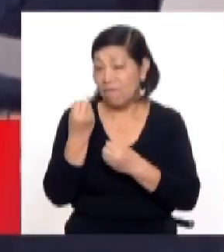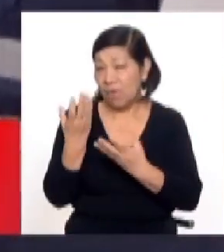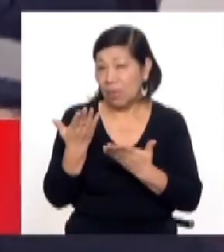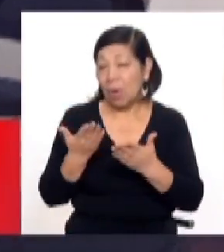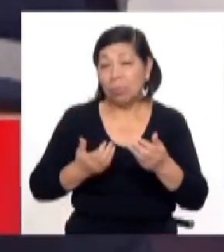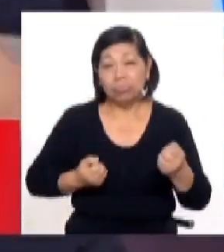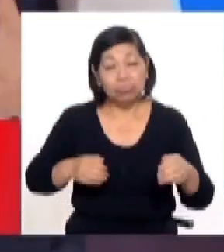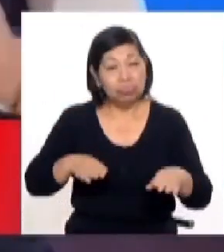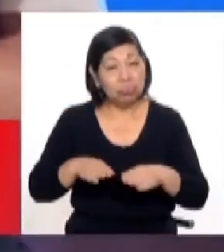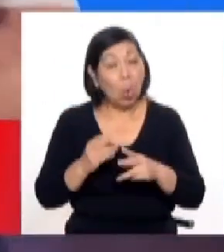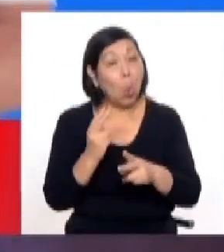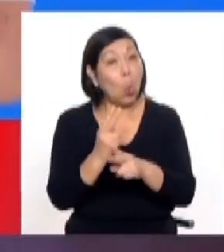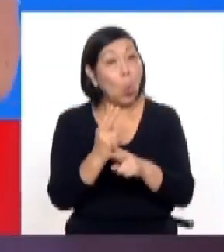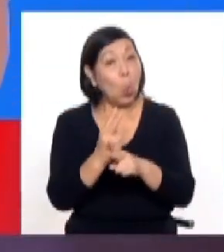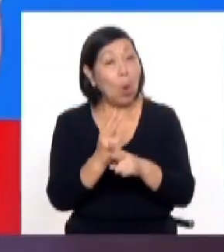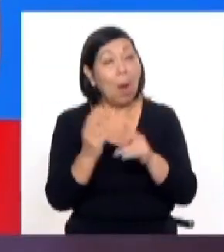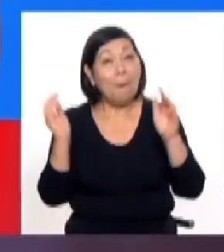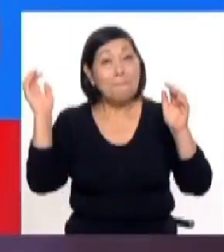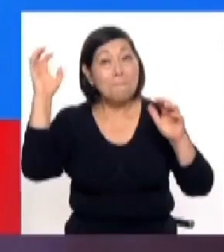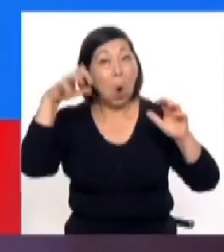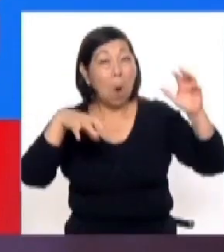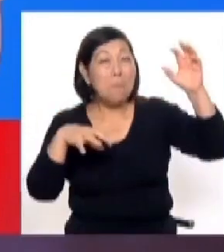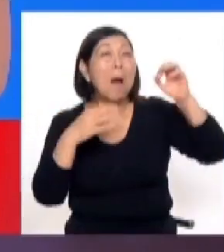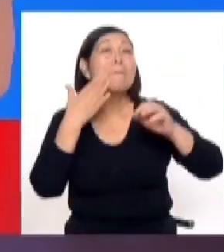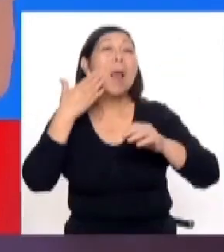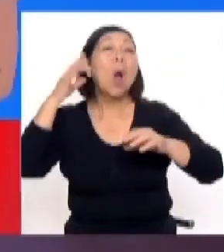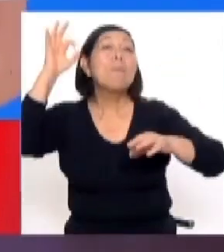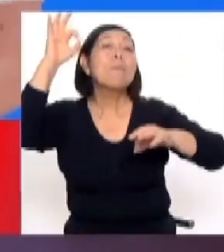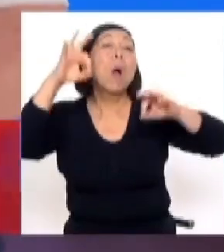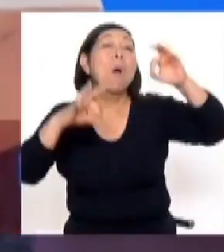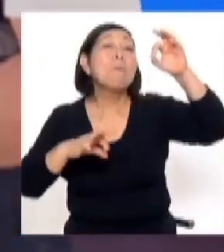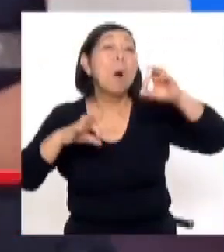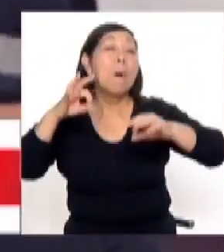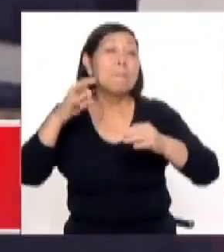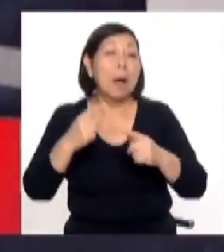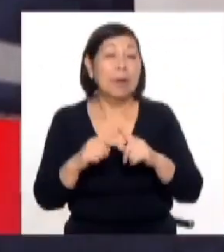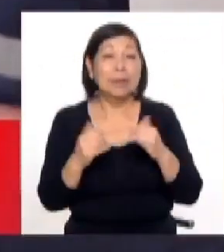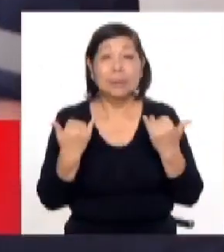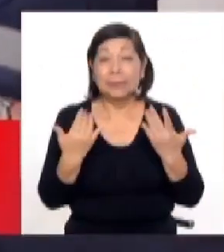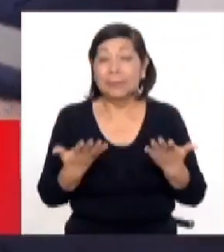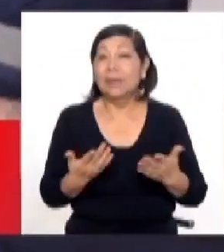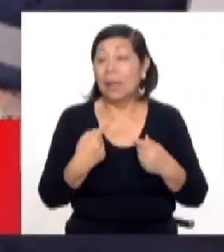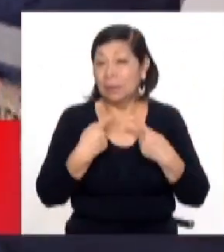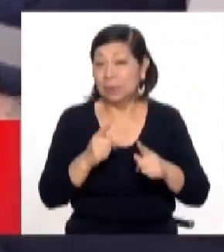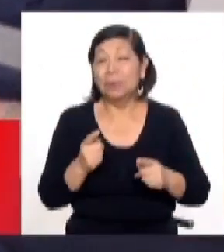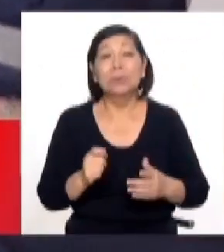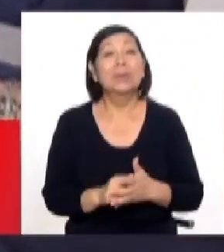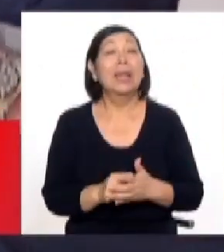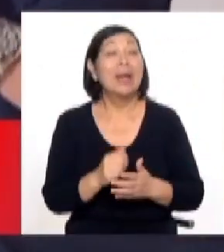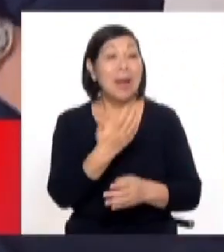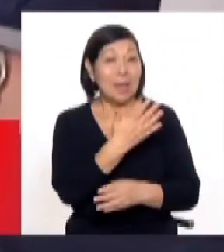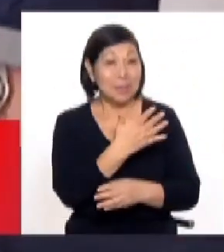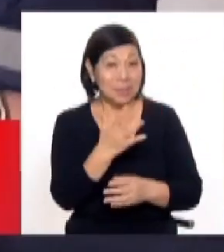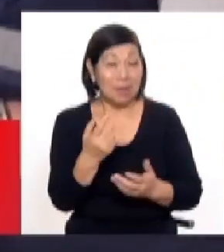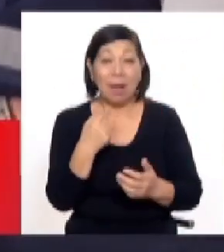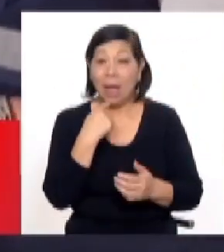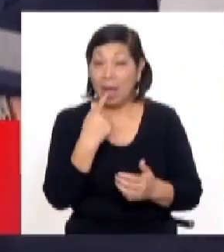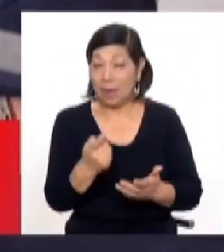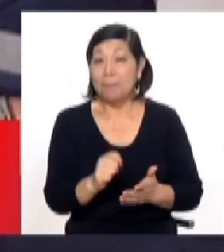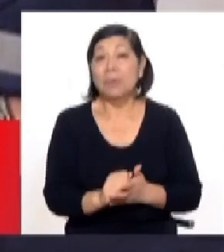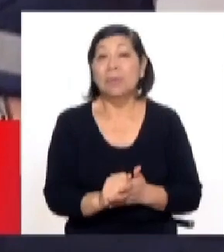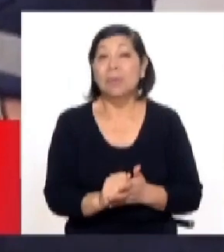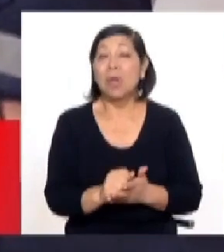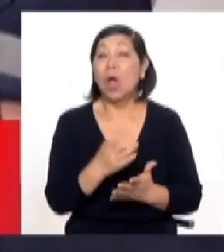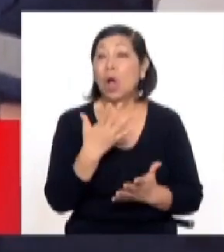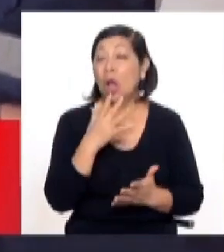de las carreteras y tomar precauciones contra caída de granizo y acumulaciones de nieve con respecto a nuestro aviso de lluvia en la selva también es un aviso de